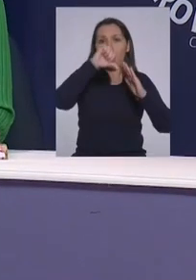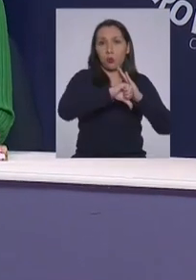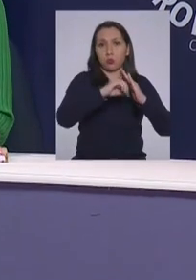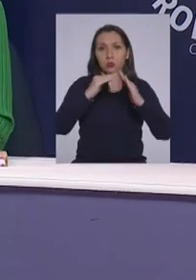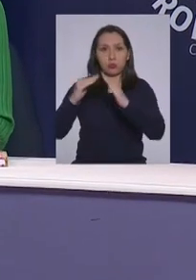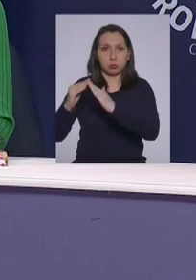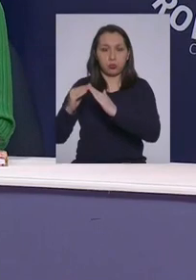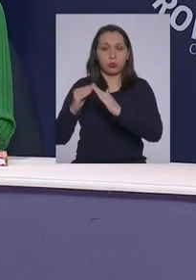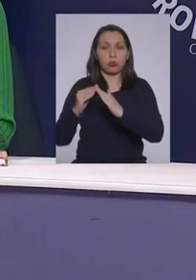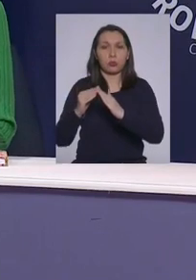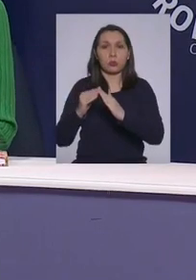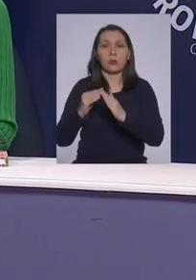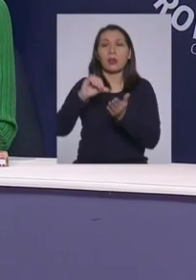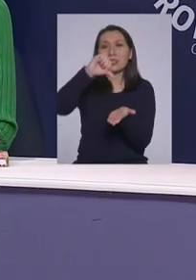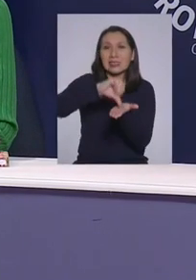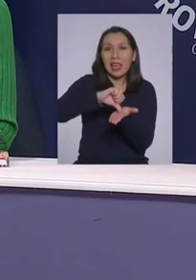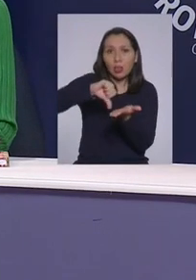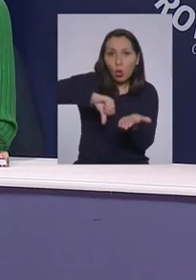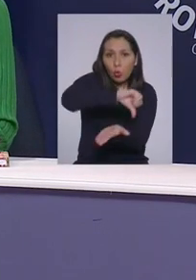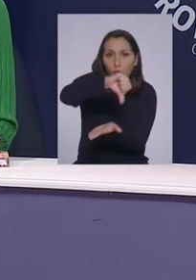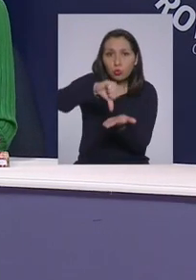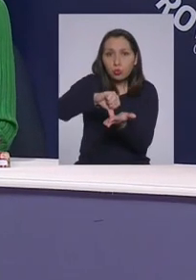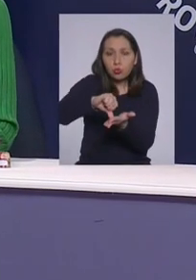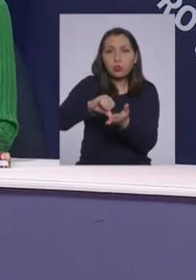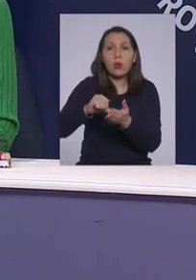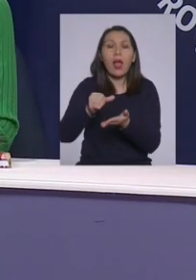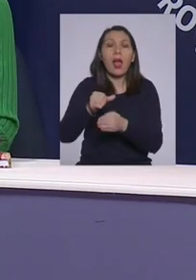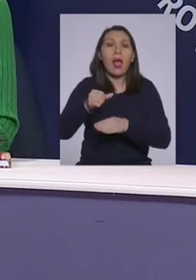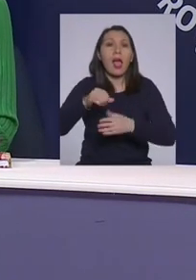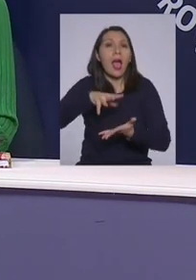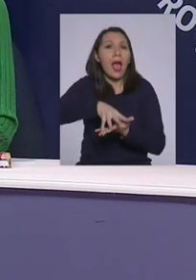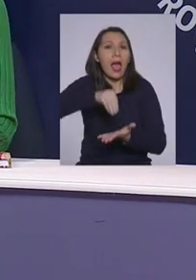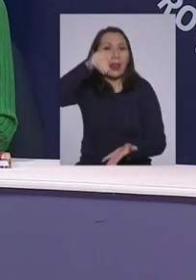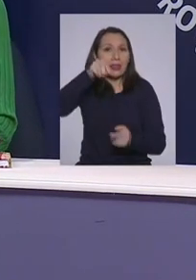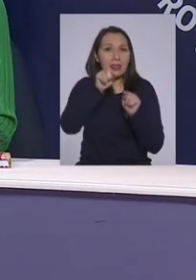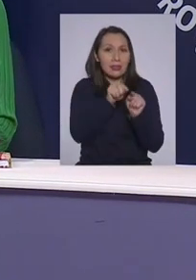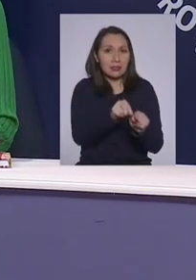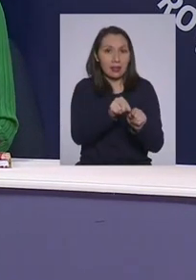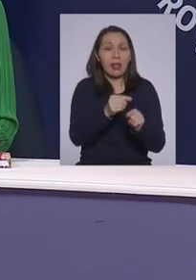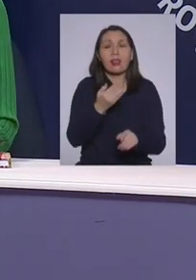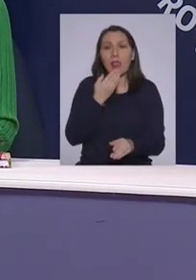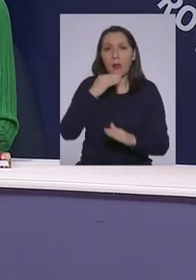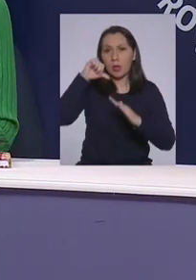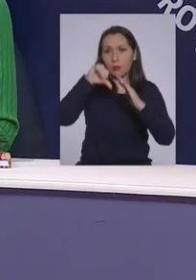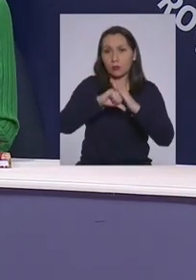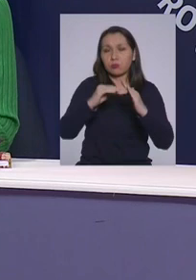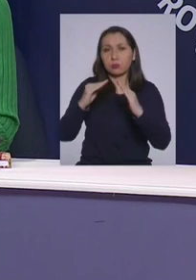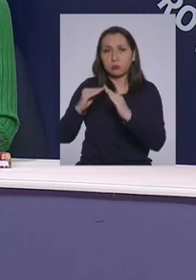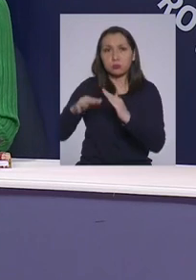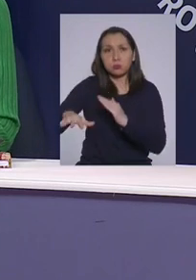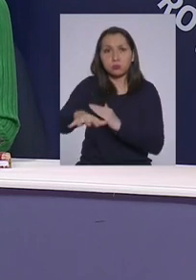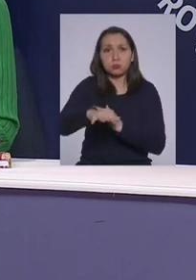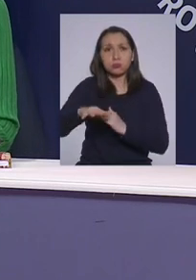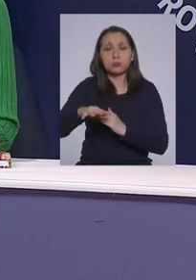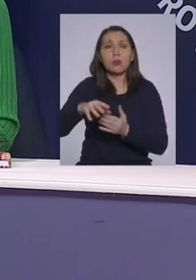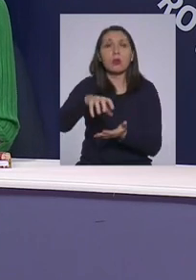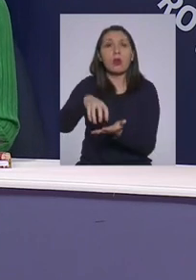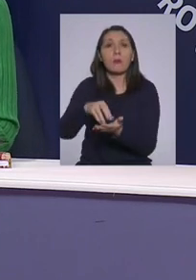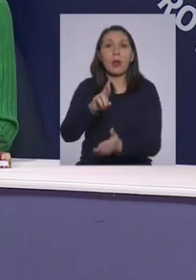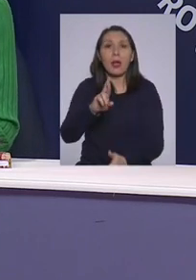cuarentena para el centro urbano de Arica y también cuarentena para la comuna de